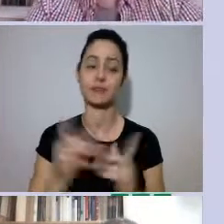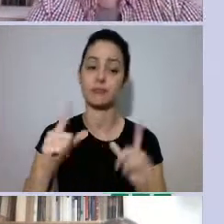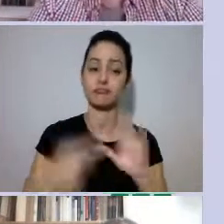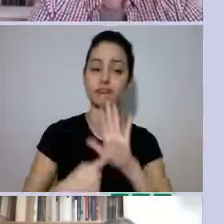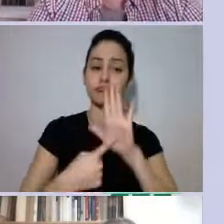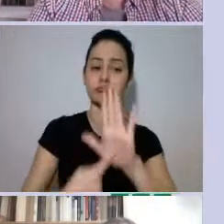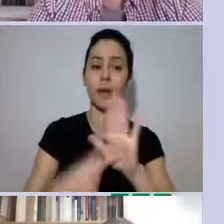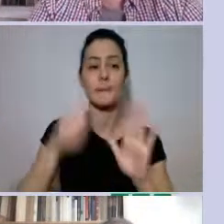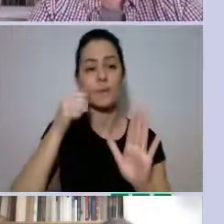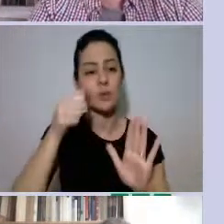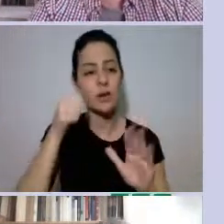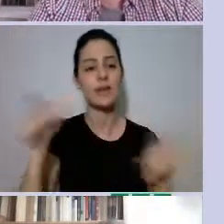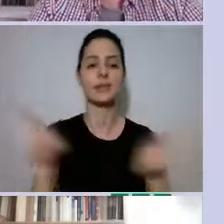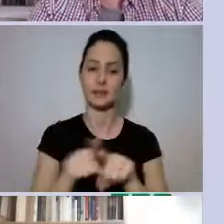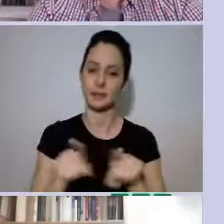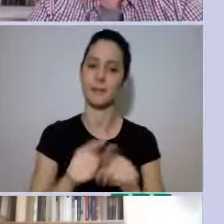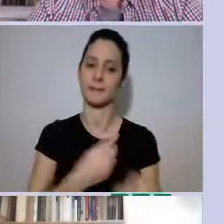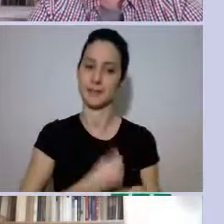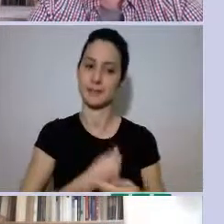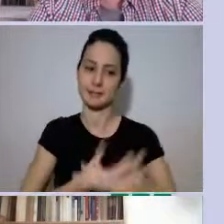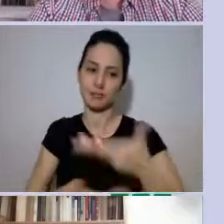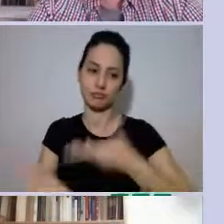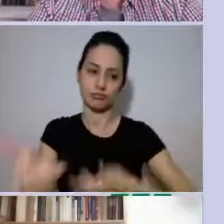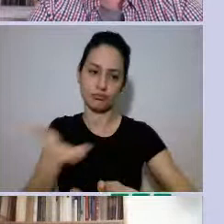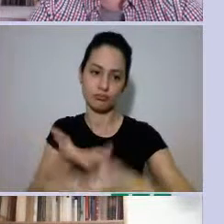mujeres también participaban.